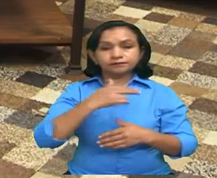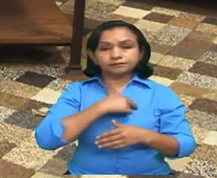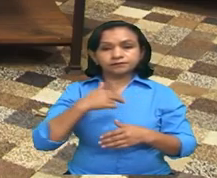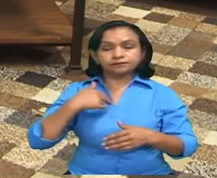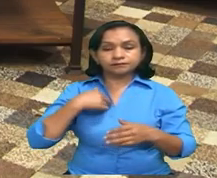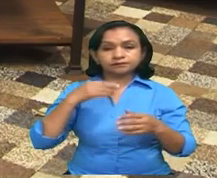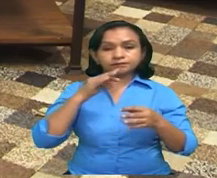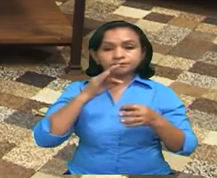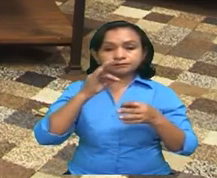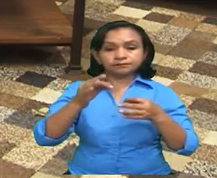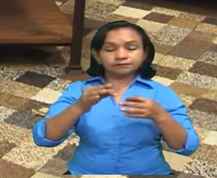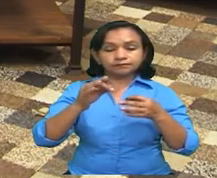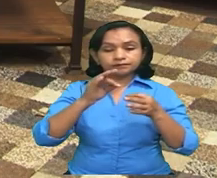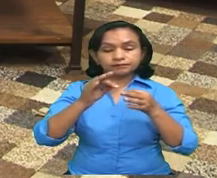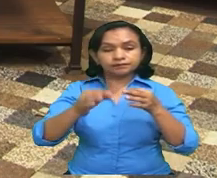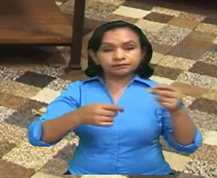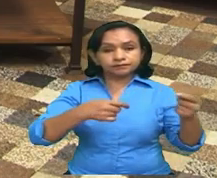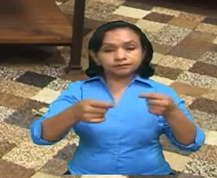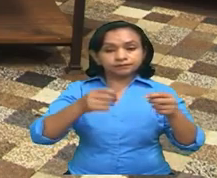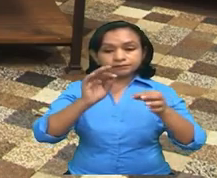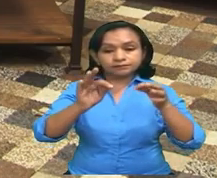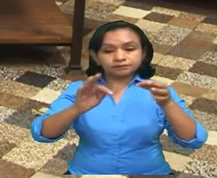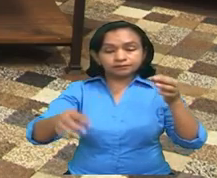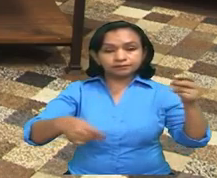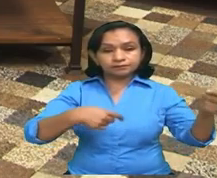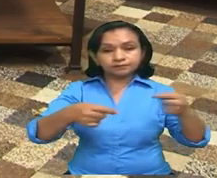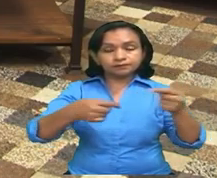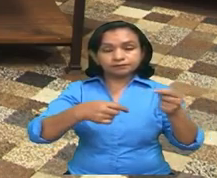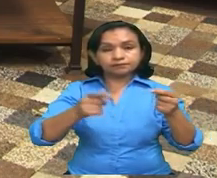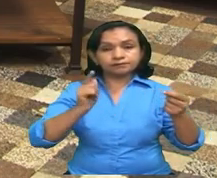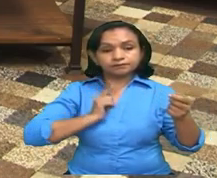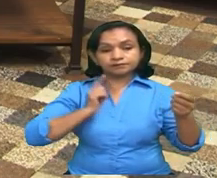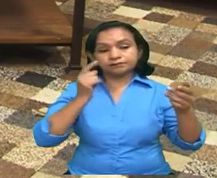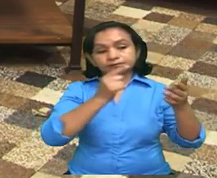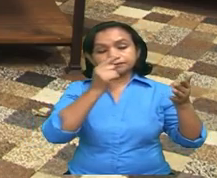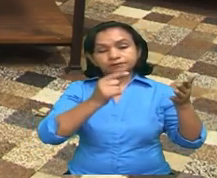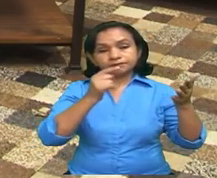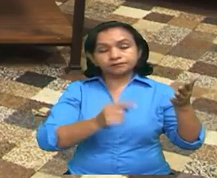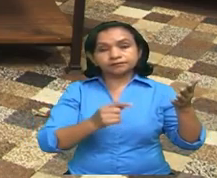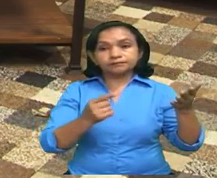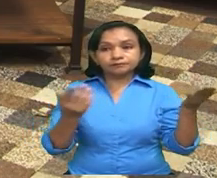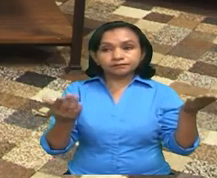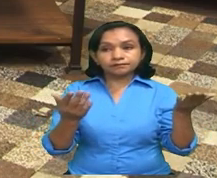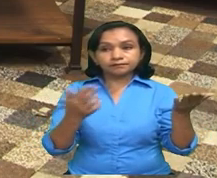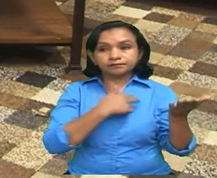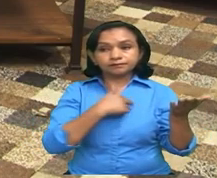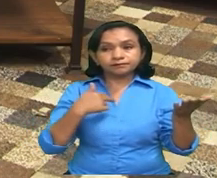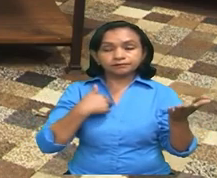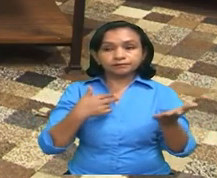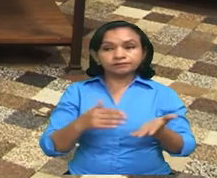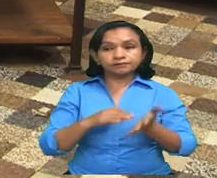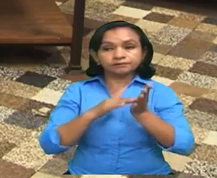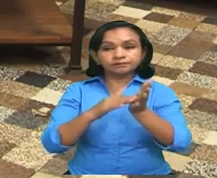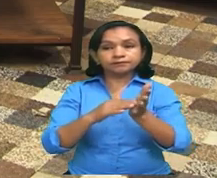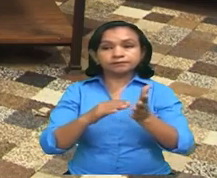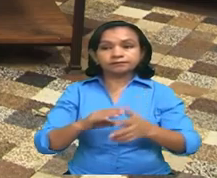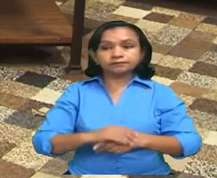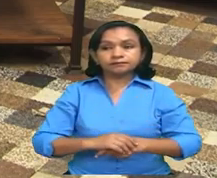qué interesante esto que bueno, en estos recorridos se integraran, ¿no?, los